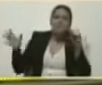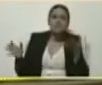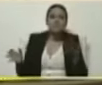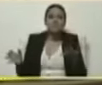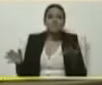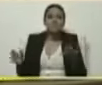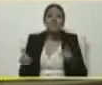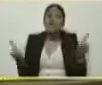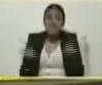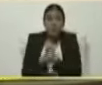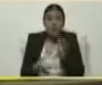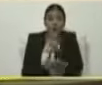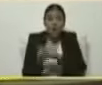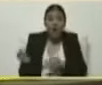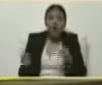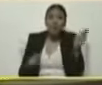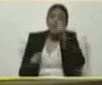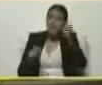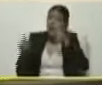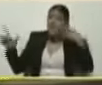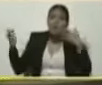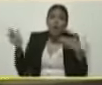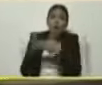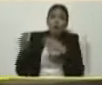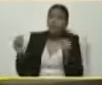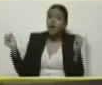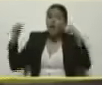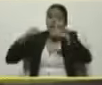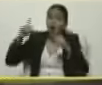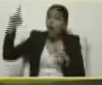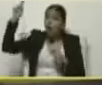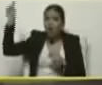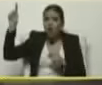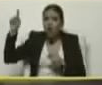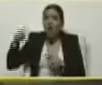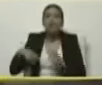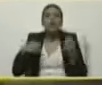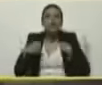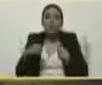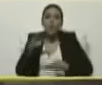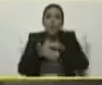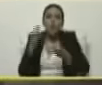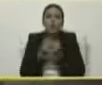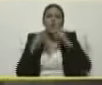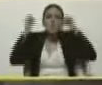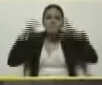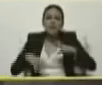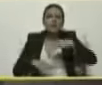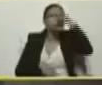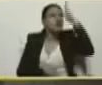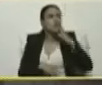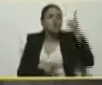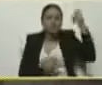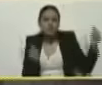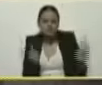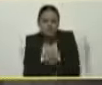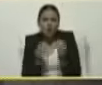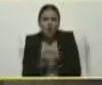Y como David contra Goliat, llevo las bendiciones del poderoso, del que lo puede todo.